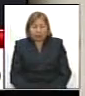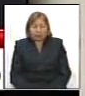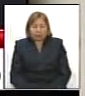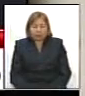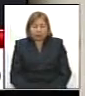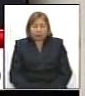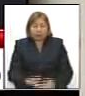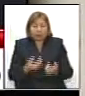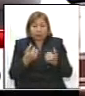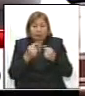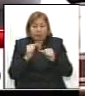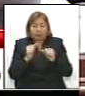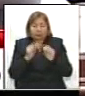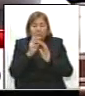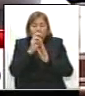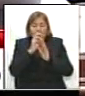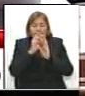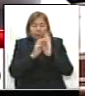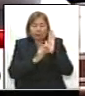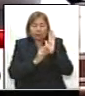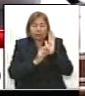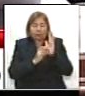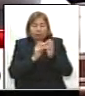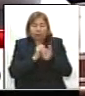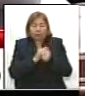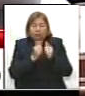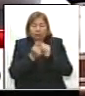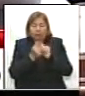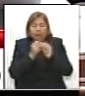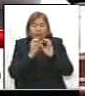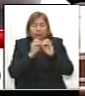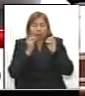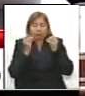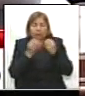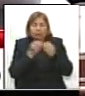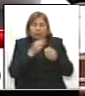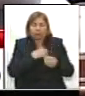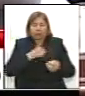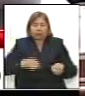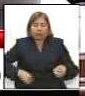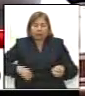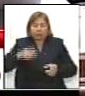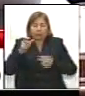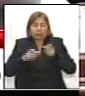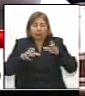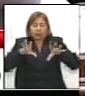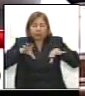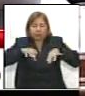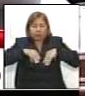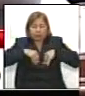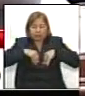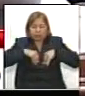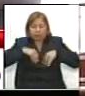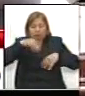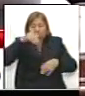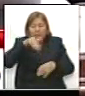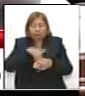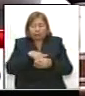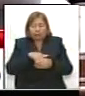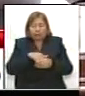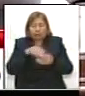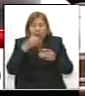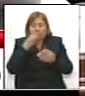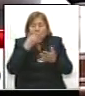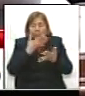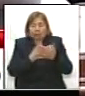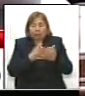Por tratarse de un proyecto de ley que modifica la ley orgánica del Ministerio Público, se requiere para su aprobación el voto a favor